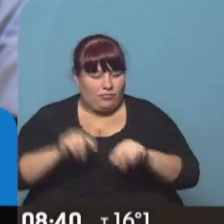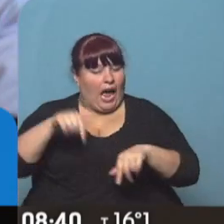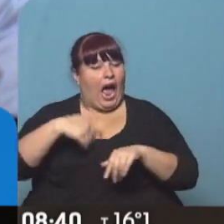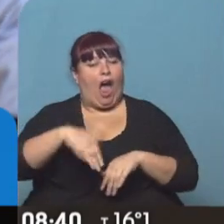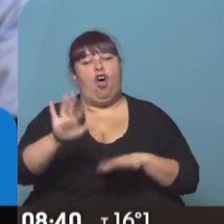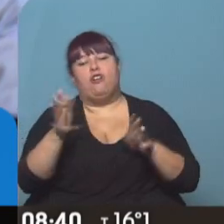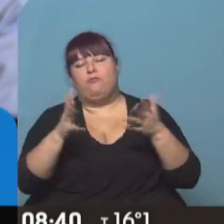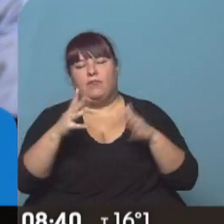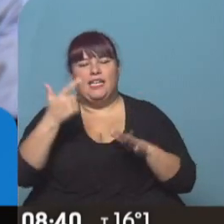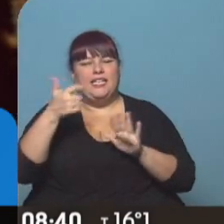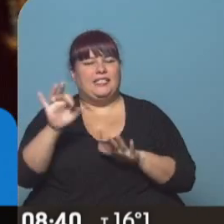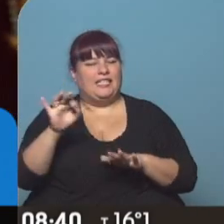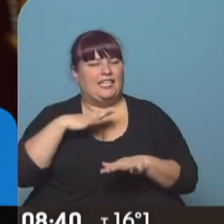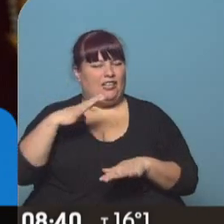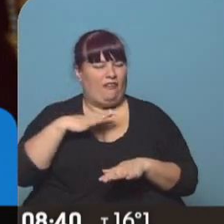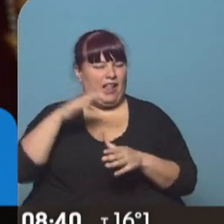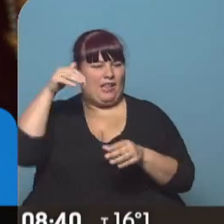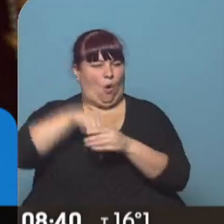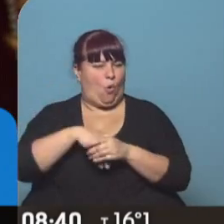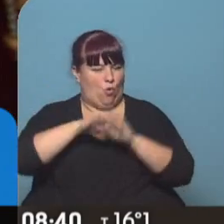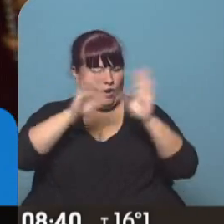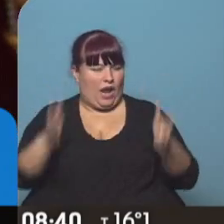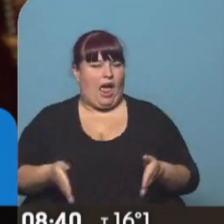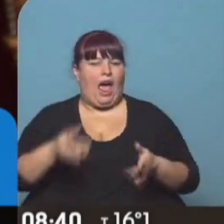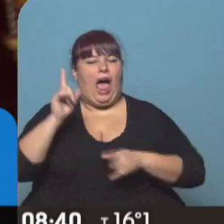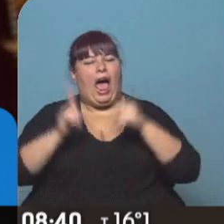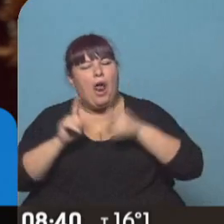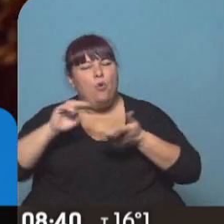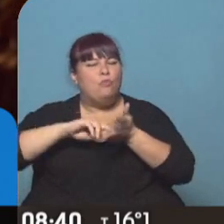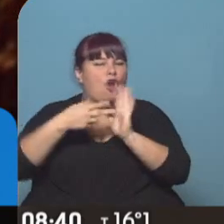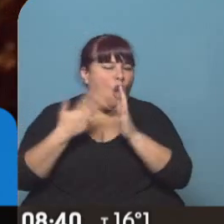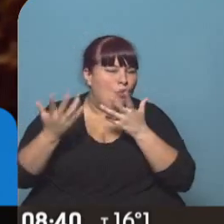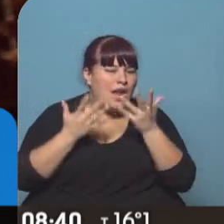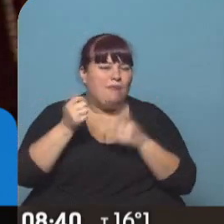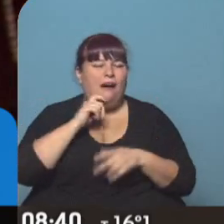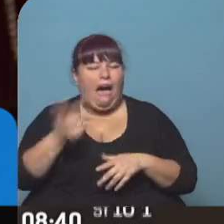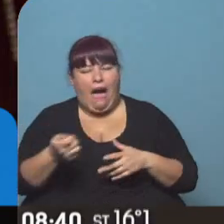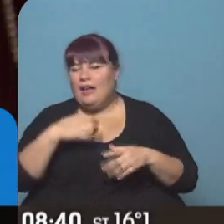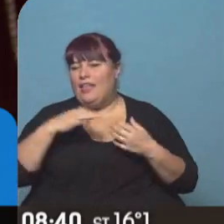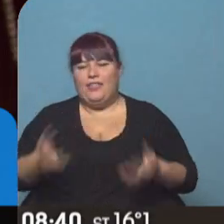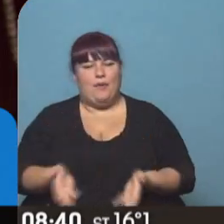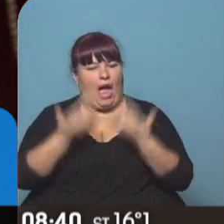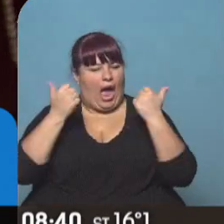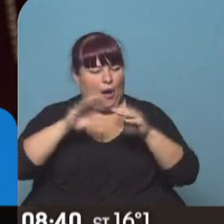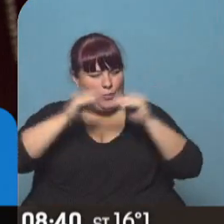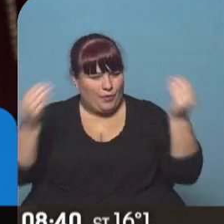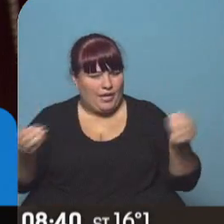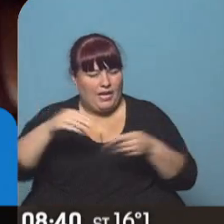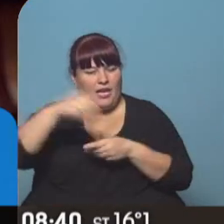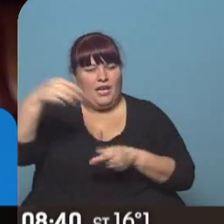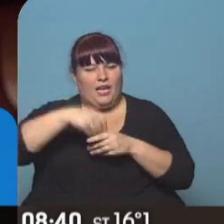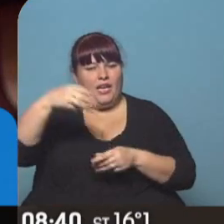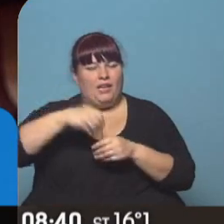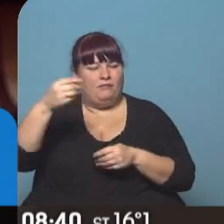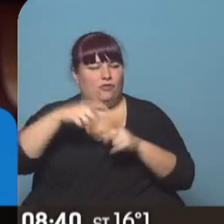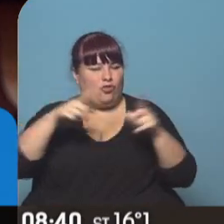quedan más o menos unas 60 urnas que tenían algún tipo de dificultad las actas con lo cual tienen que abrir las urnas y revisar